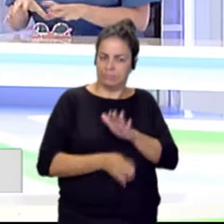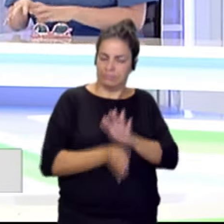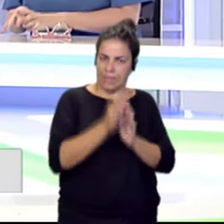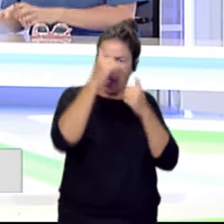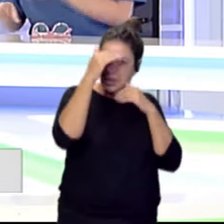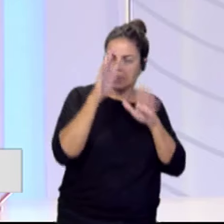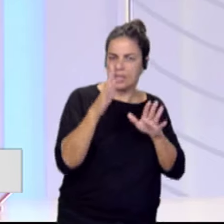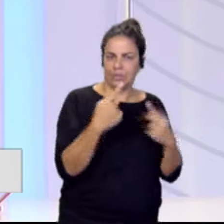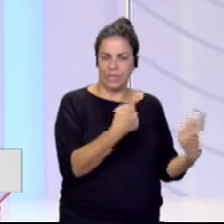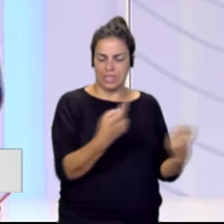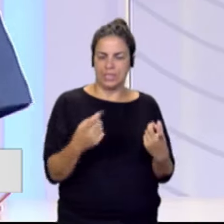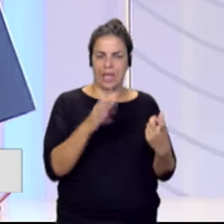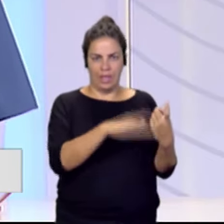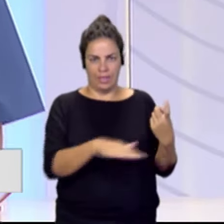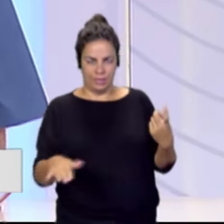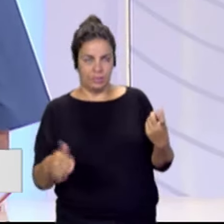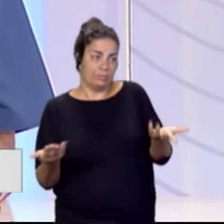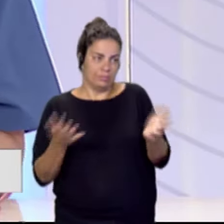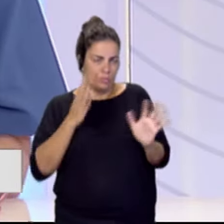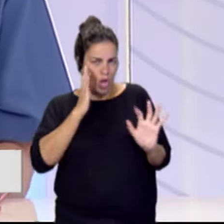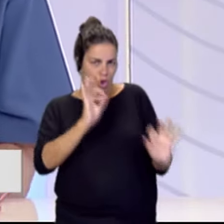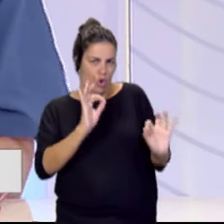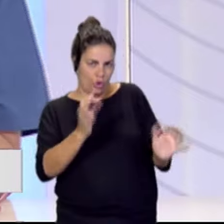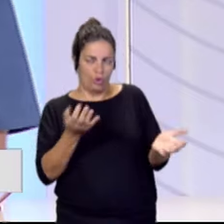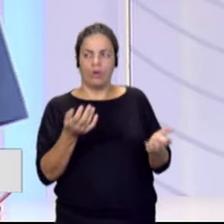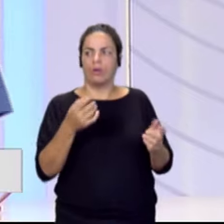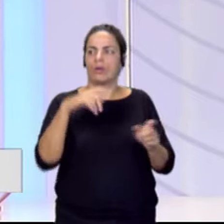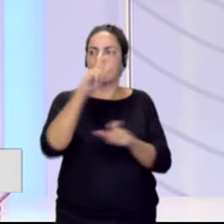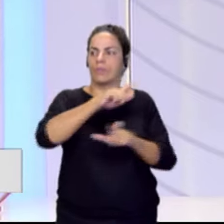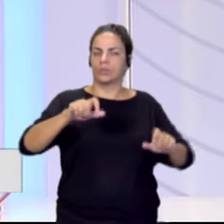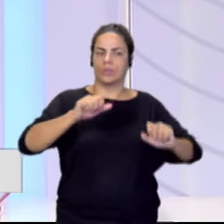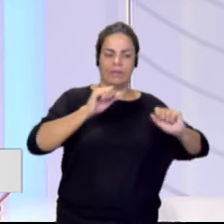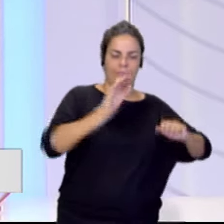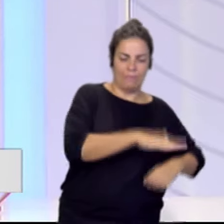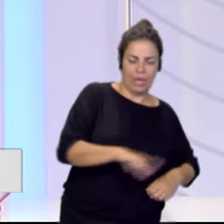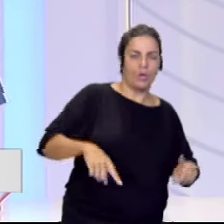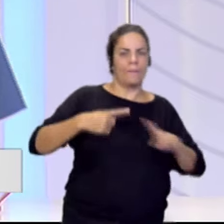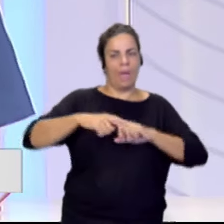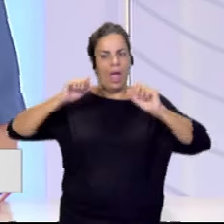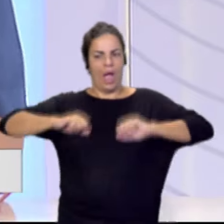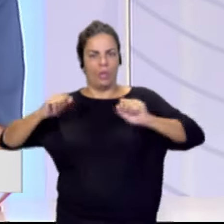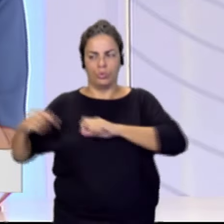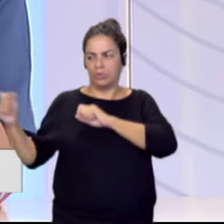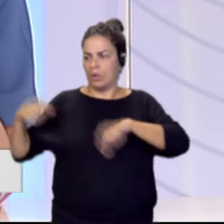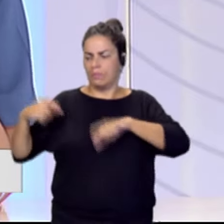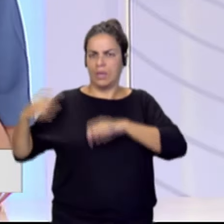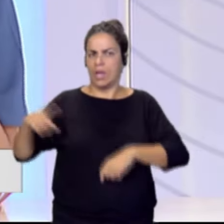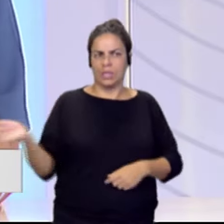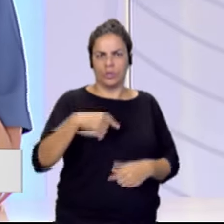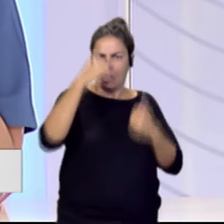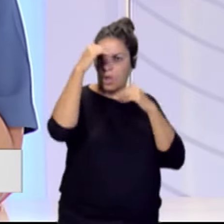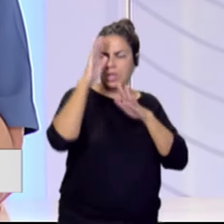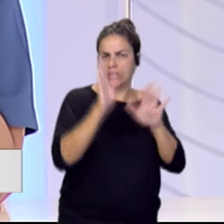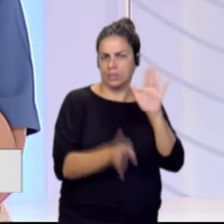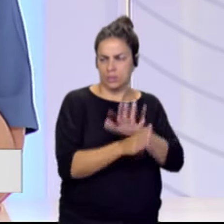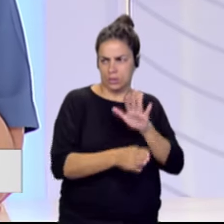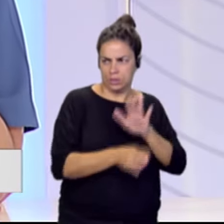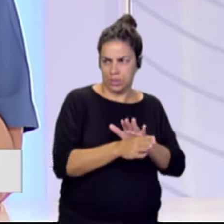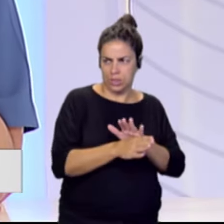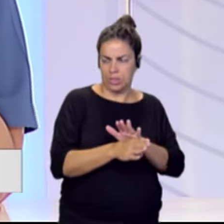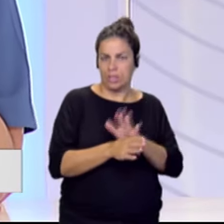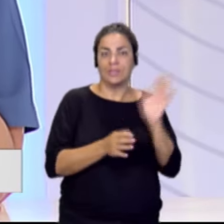necesidades, como no podía ser de otra manera, de las personas menores y adultos que llegan a las islas. Se ha presupuestado otra partida.